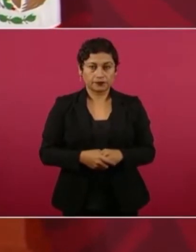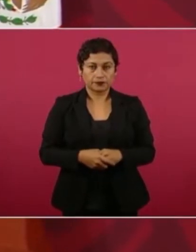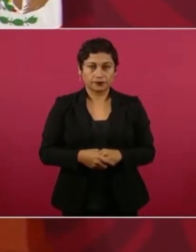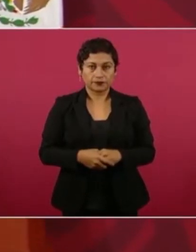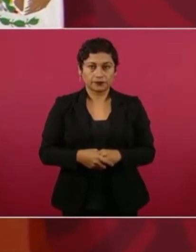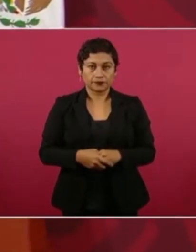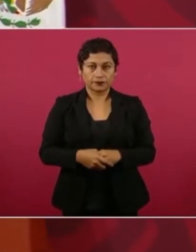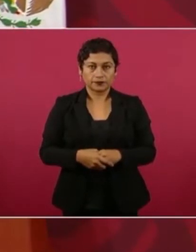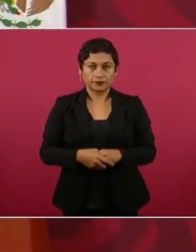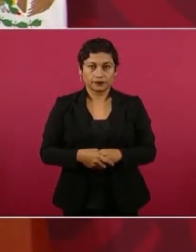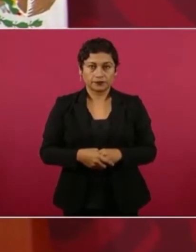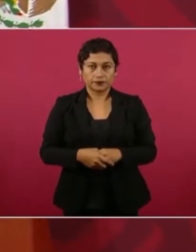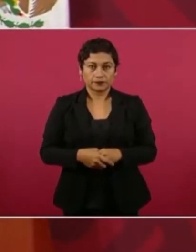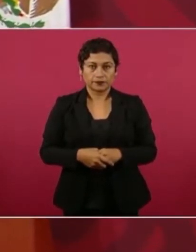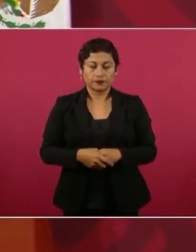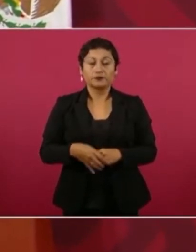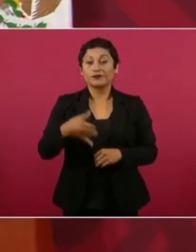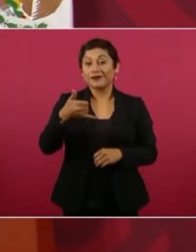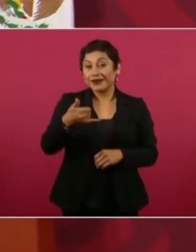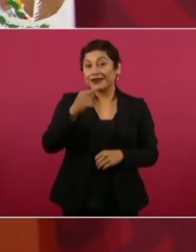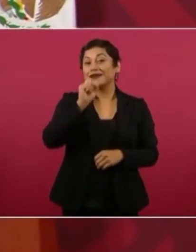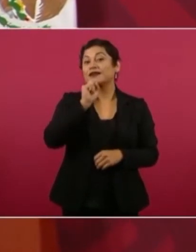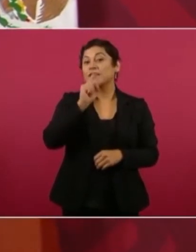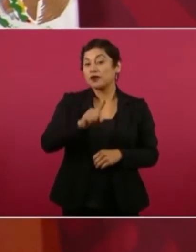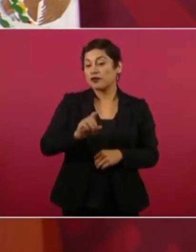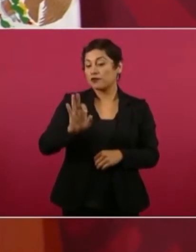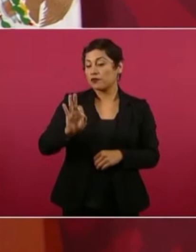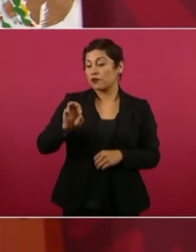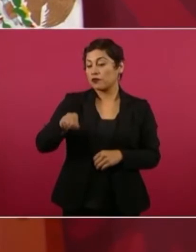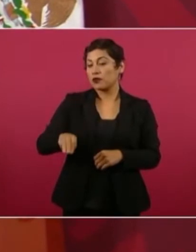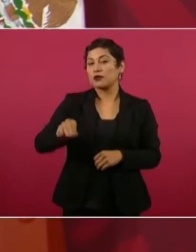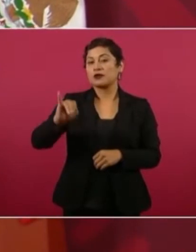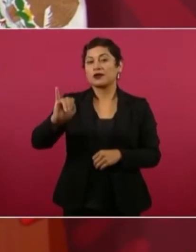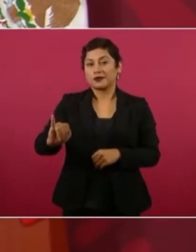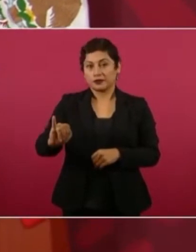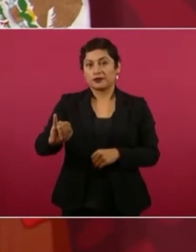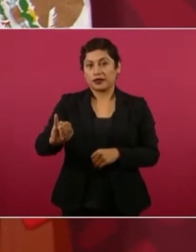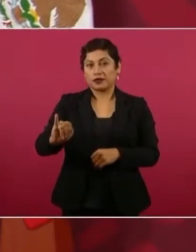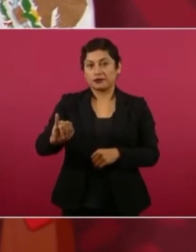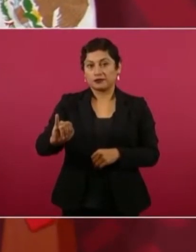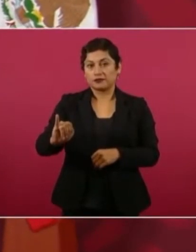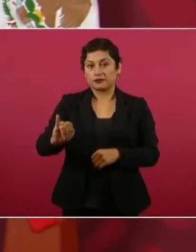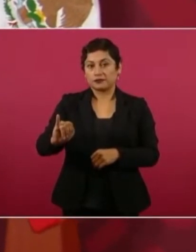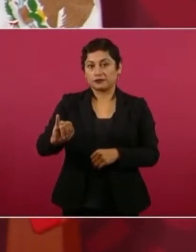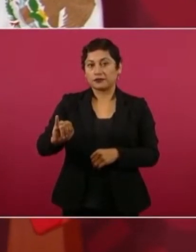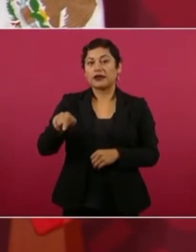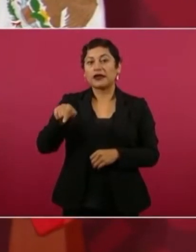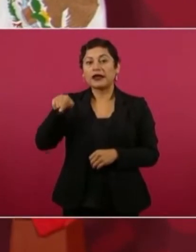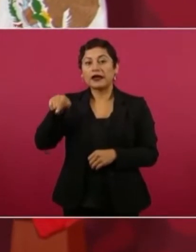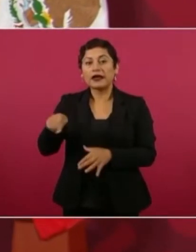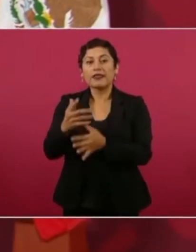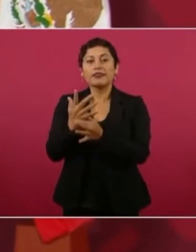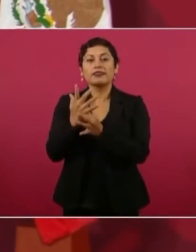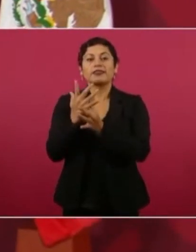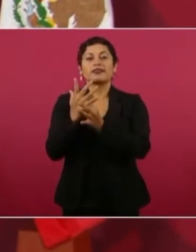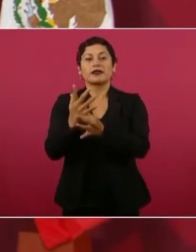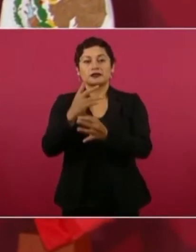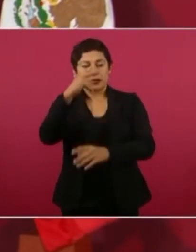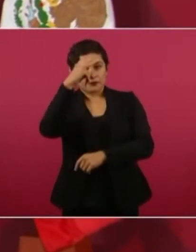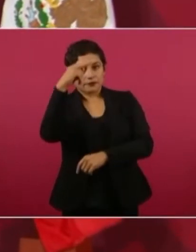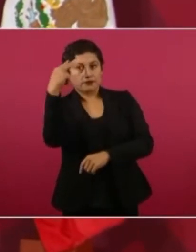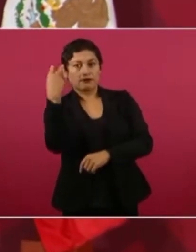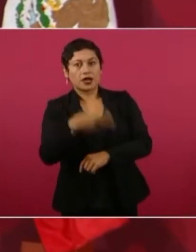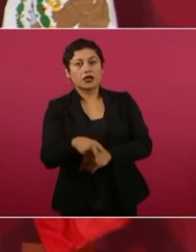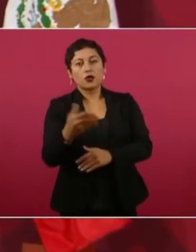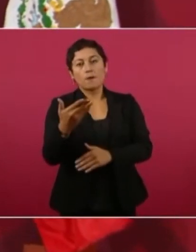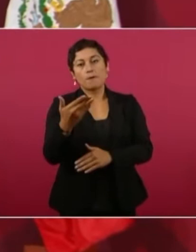Y el Fondo Monetario Internacional aumentó también su pronóstico de crecimiento para México